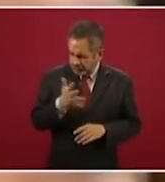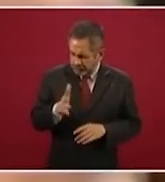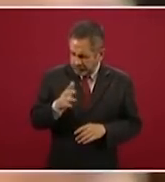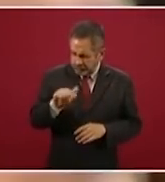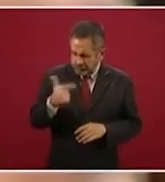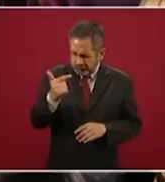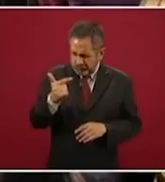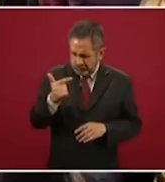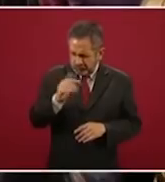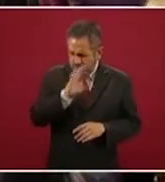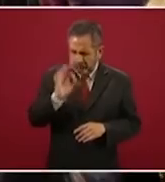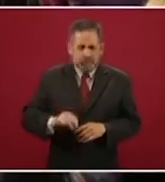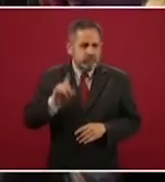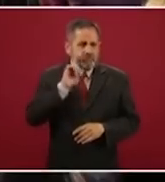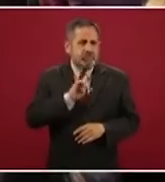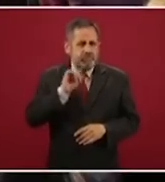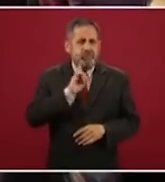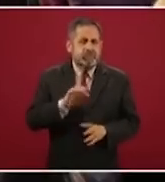10-12% mujeres,